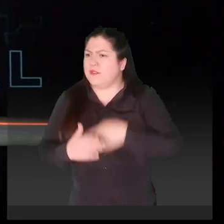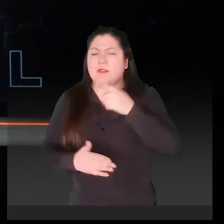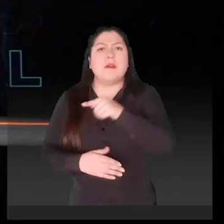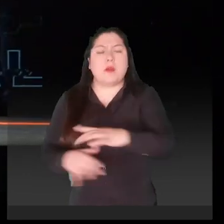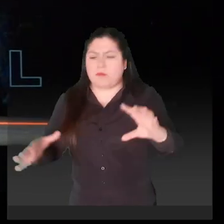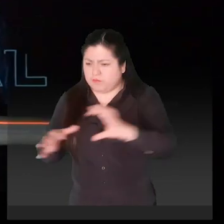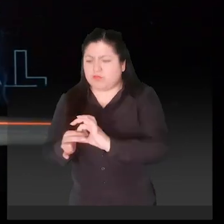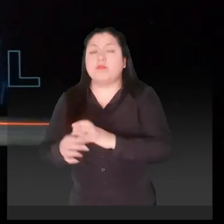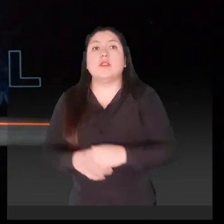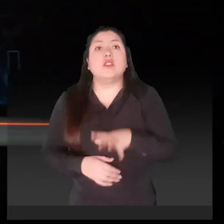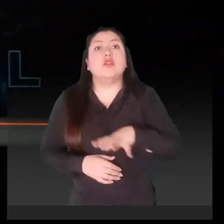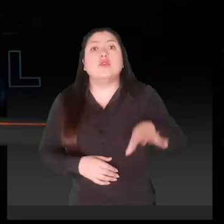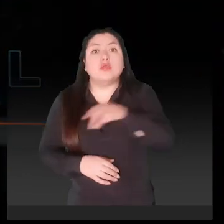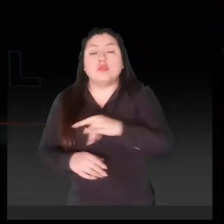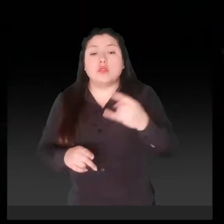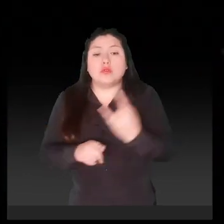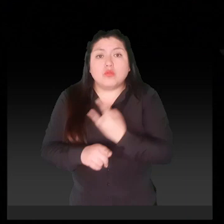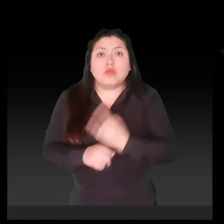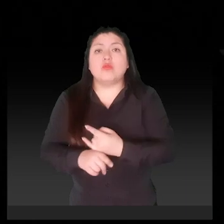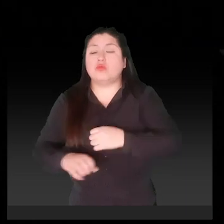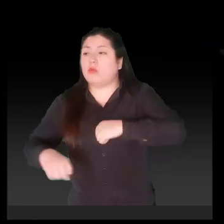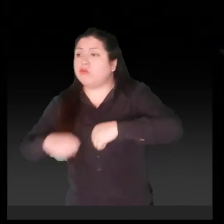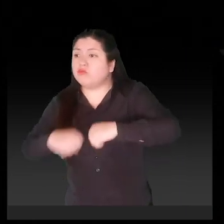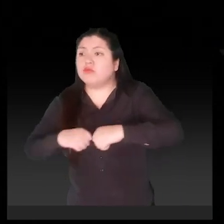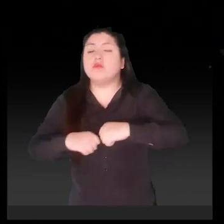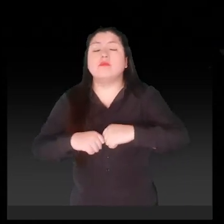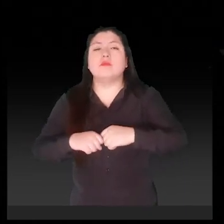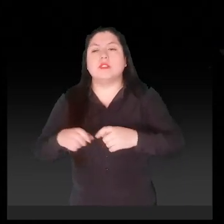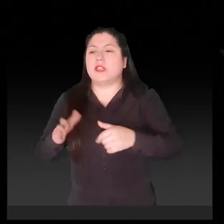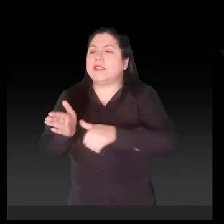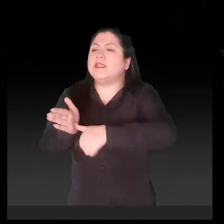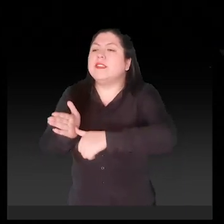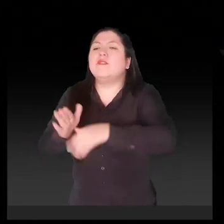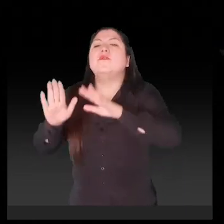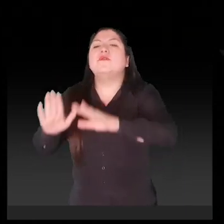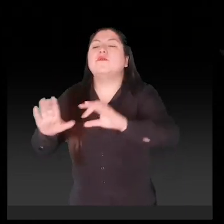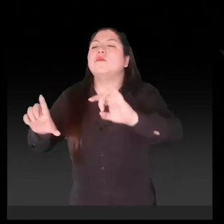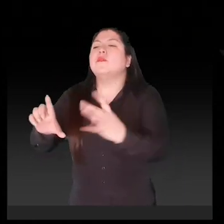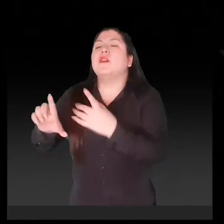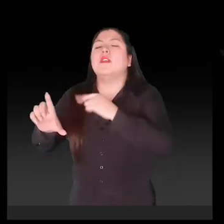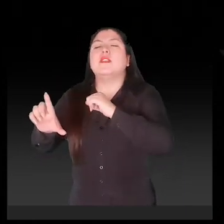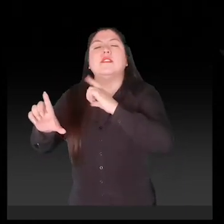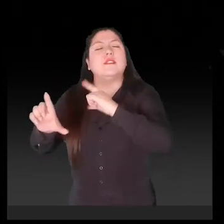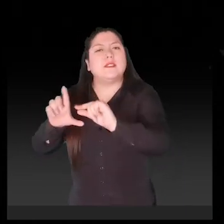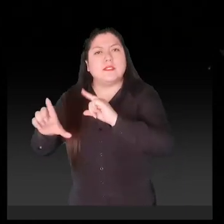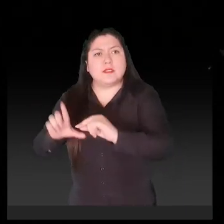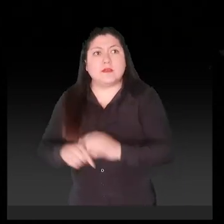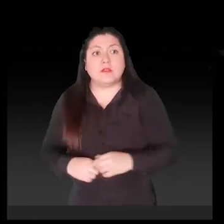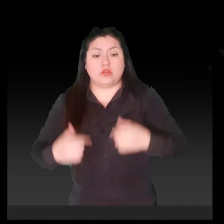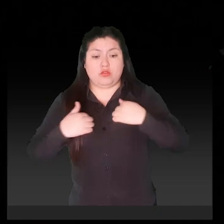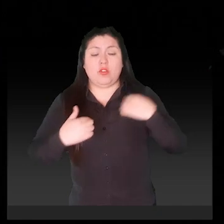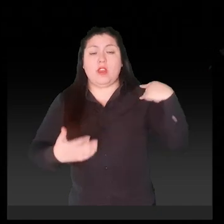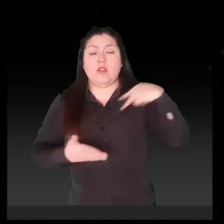inicio a la nueva identidad digital. Es importante para mí mencionar, como uno de los autores del Código Electoral, señor presidente, que la